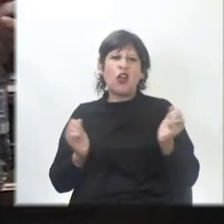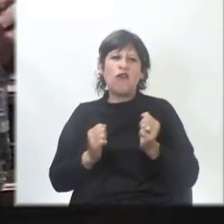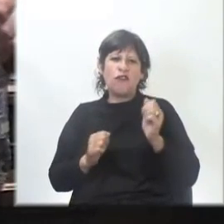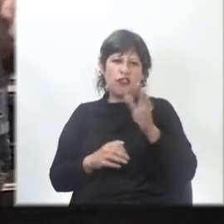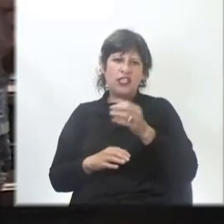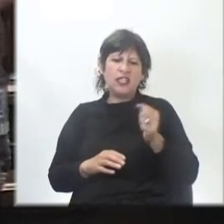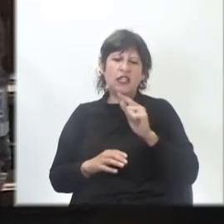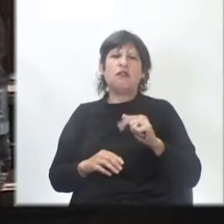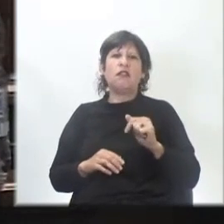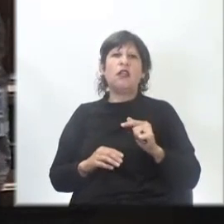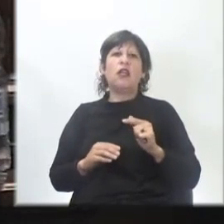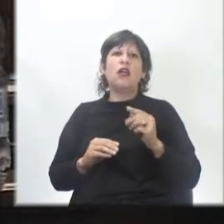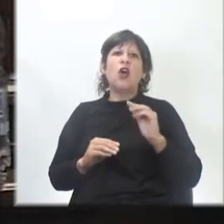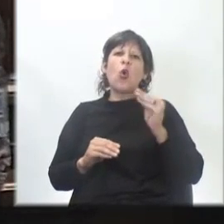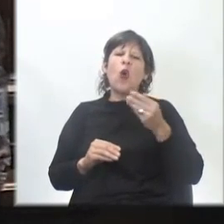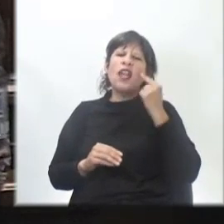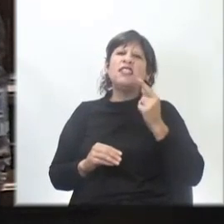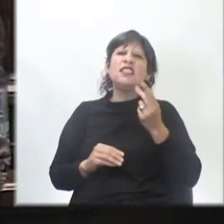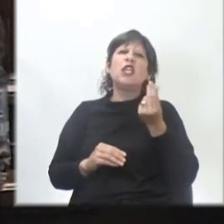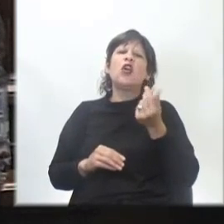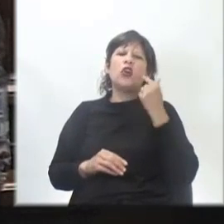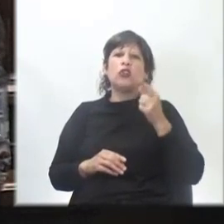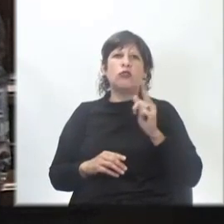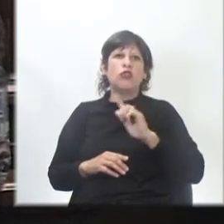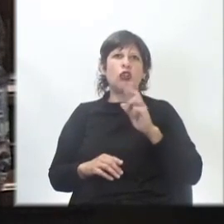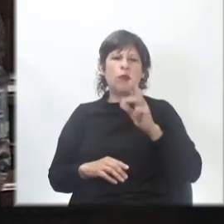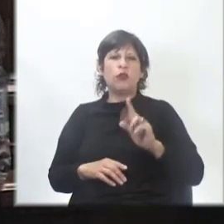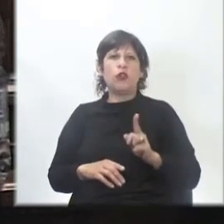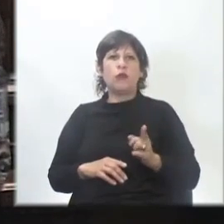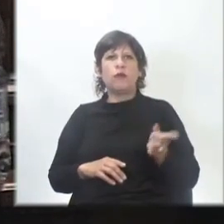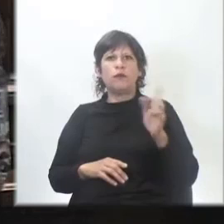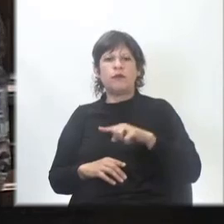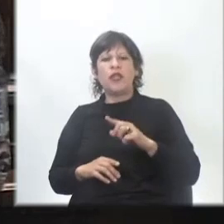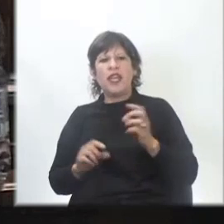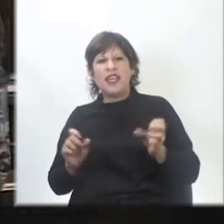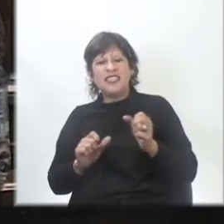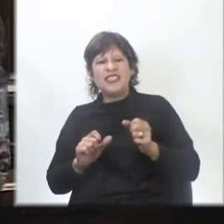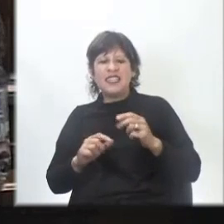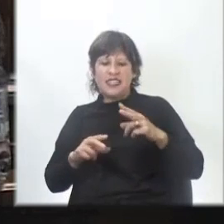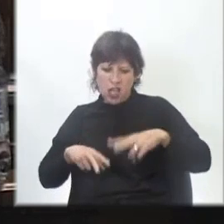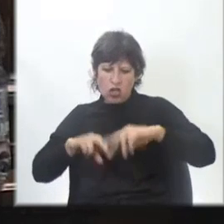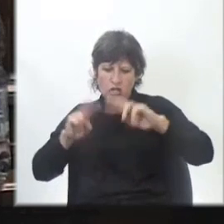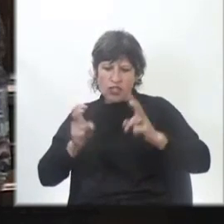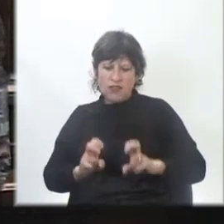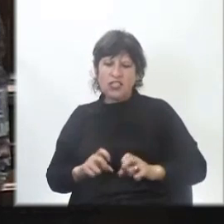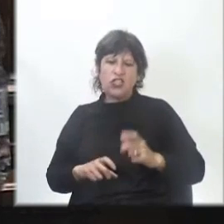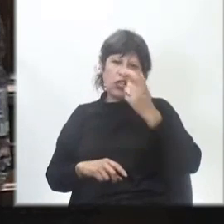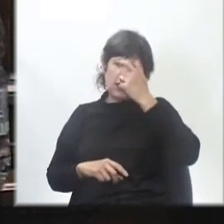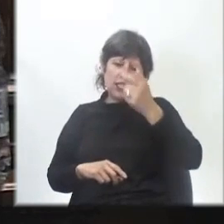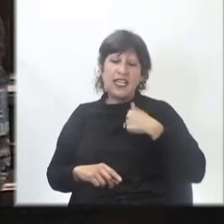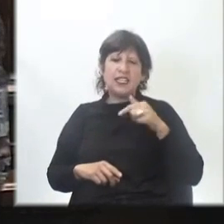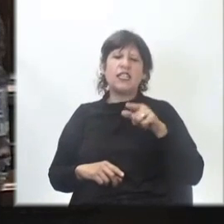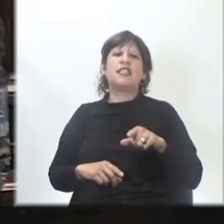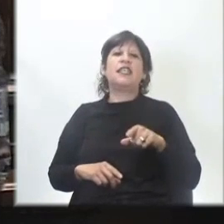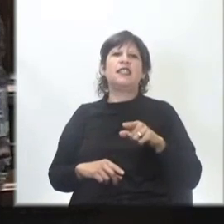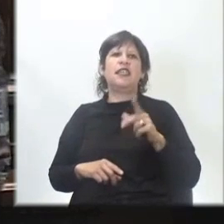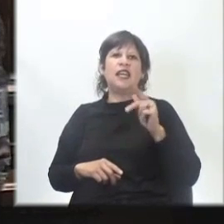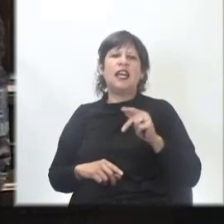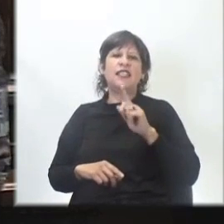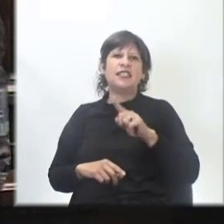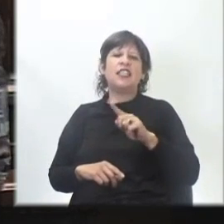se nos respondió. 4. Se le realizaron revisiones técnicas a los aviones KC-130H,